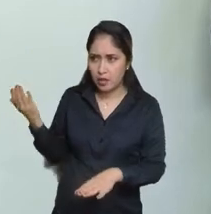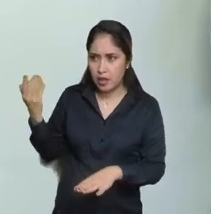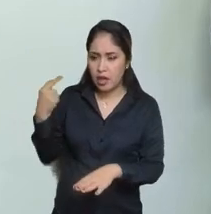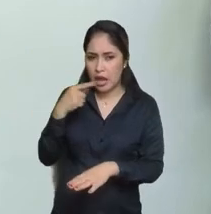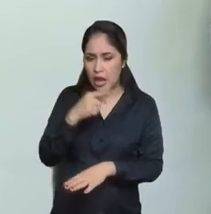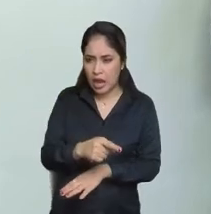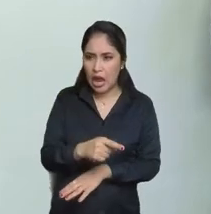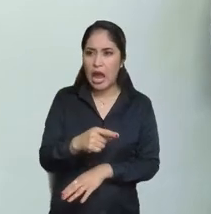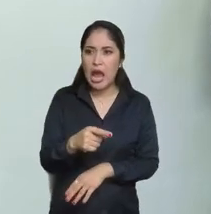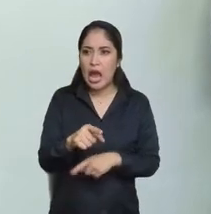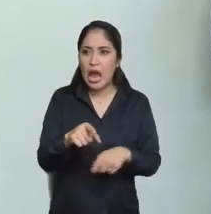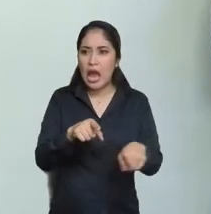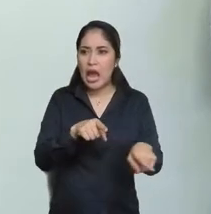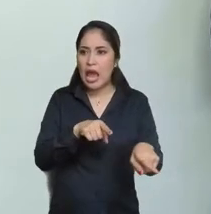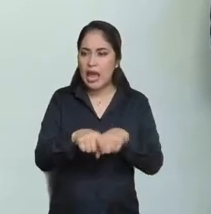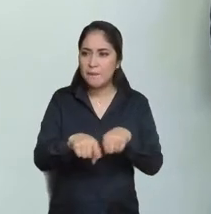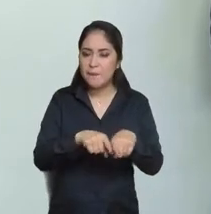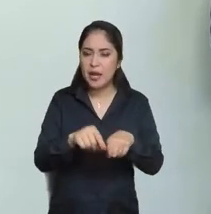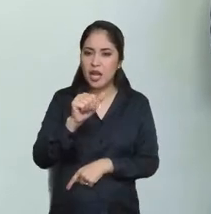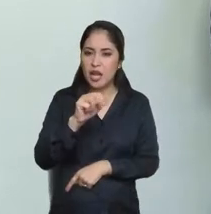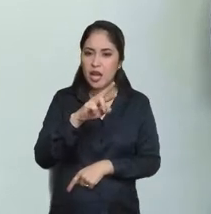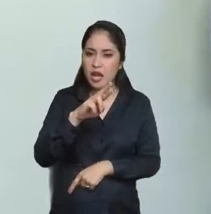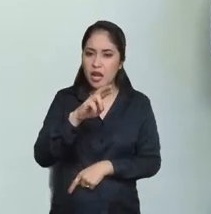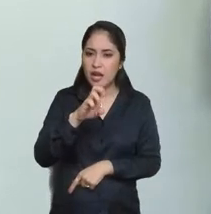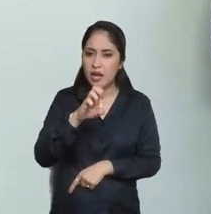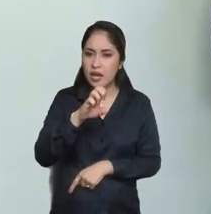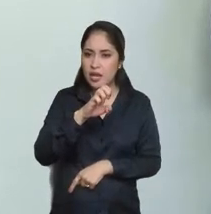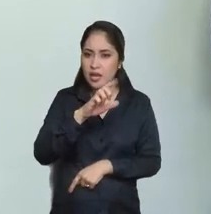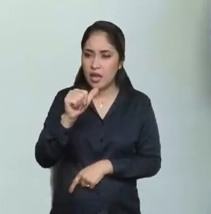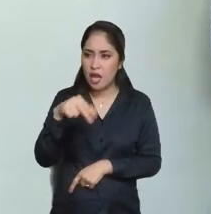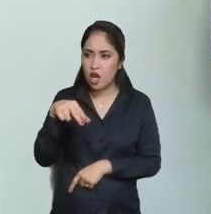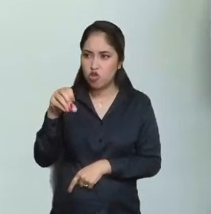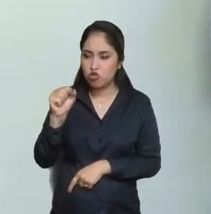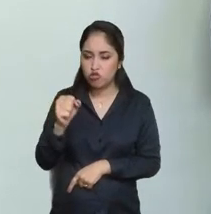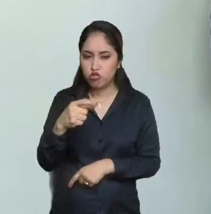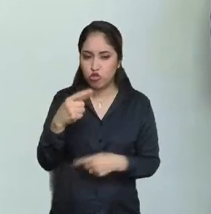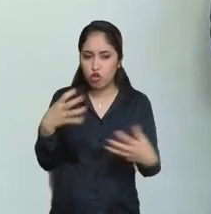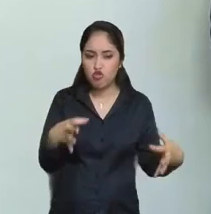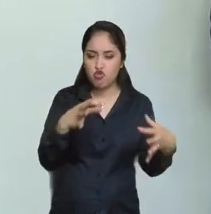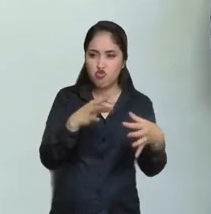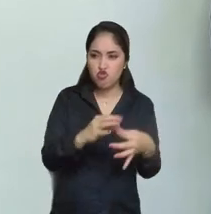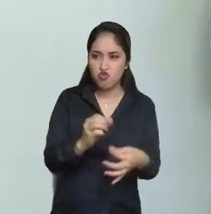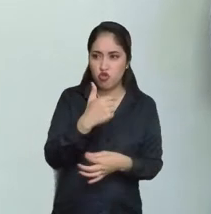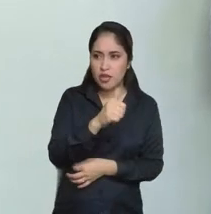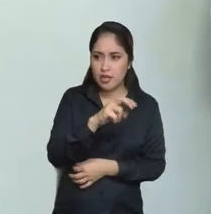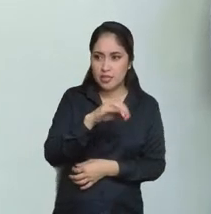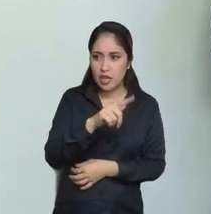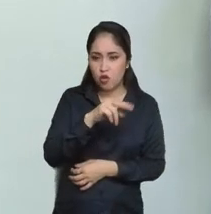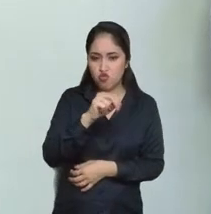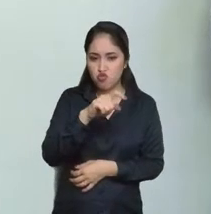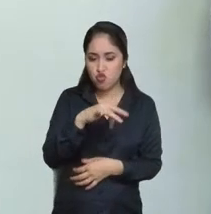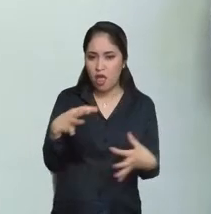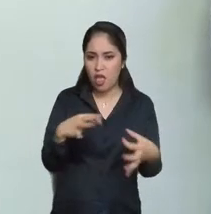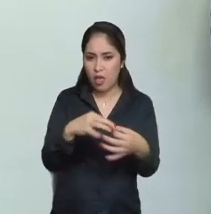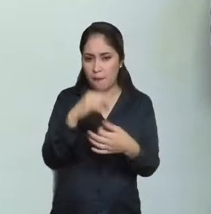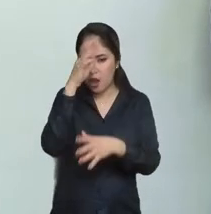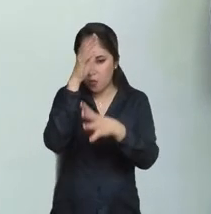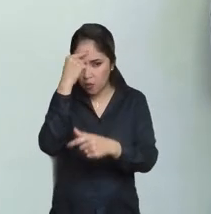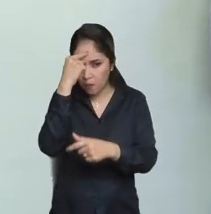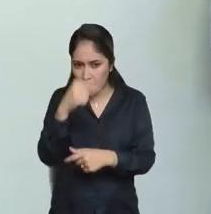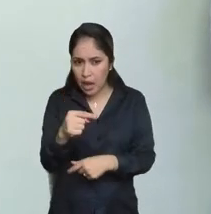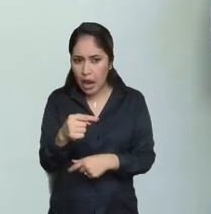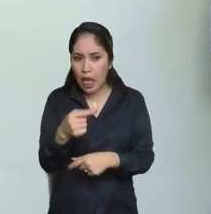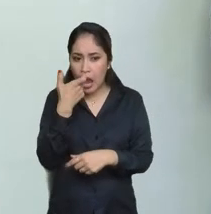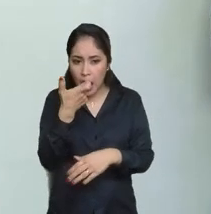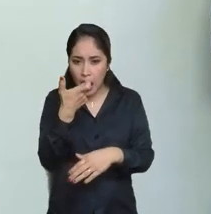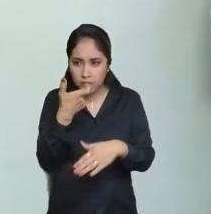Arellano Hernández, ligadas con Genaro García Luna, utilizadas para lavar dinero. Usted aquí había mencionado que Pablo Gómez